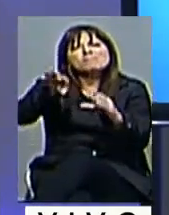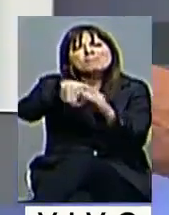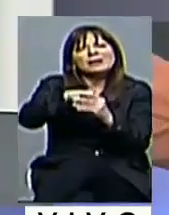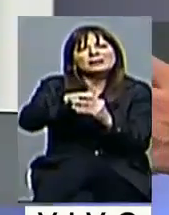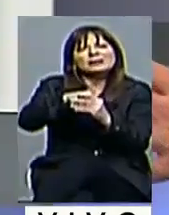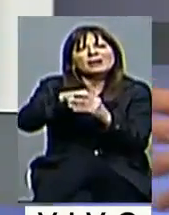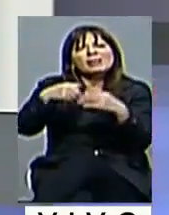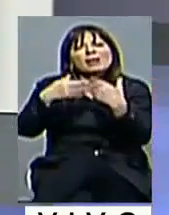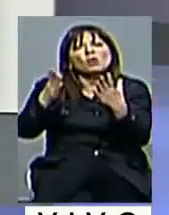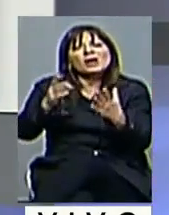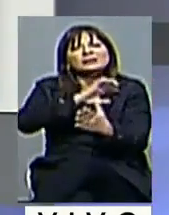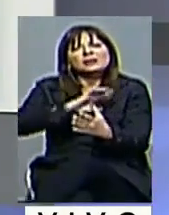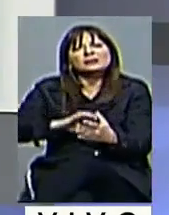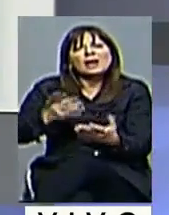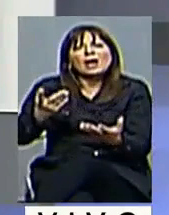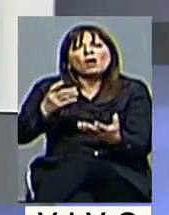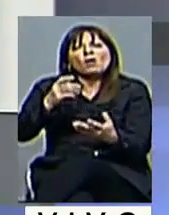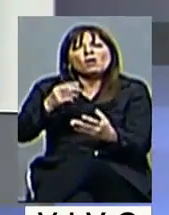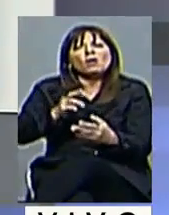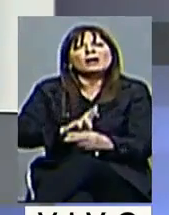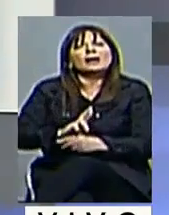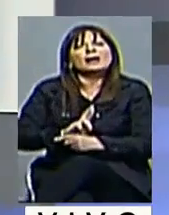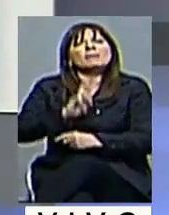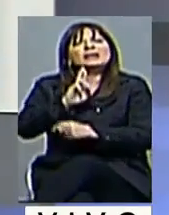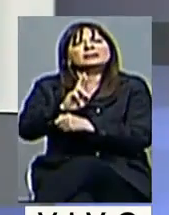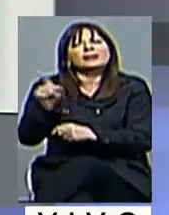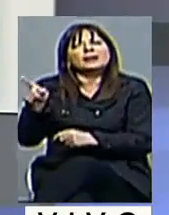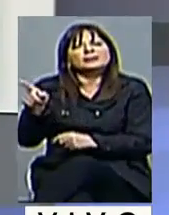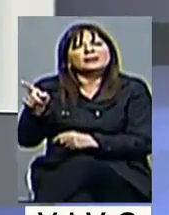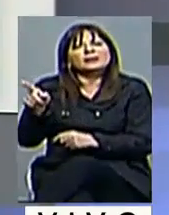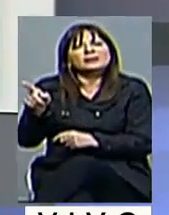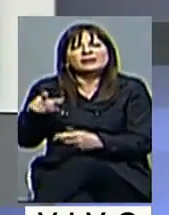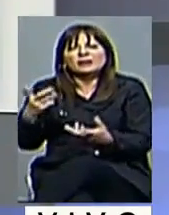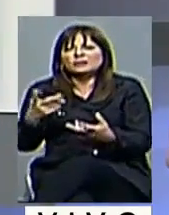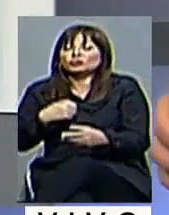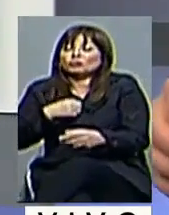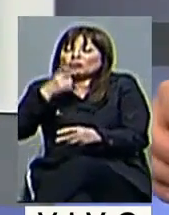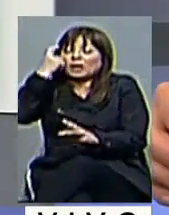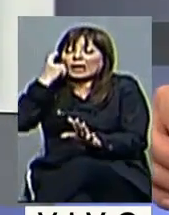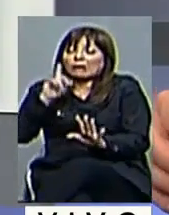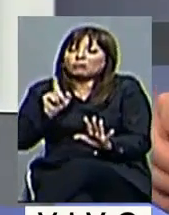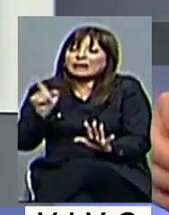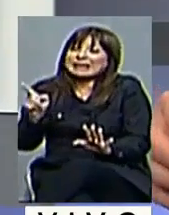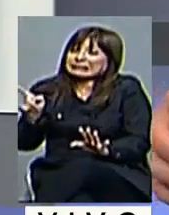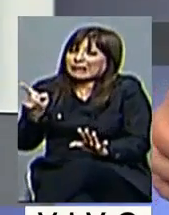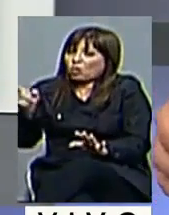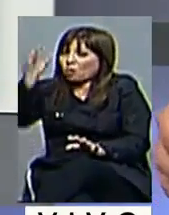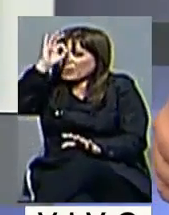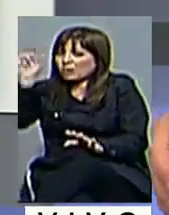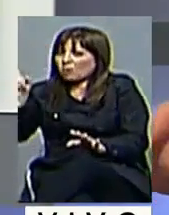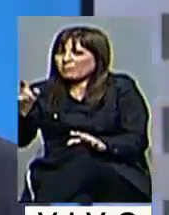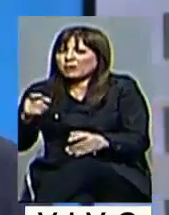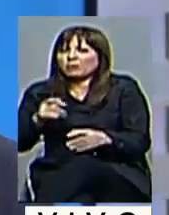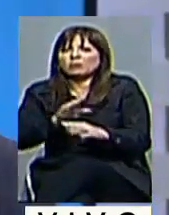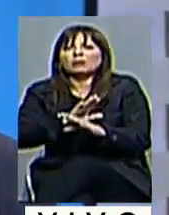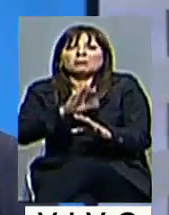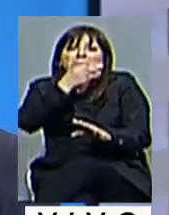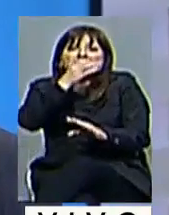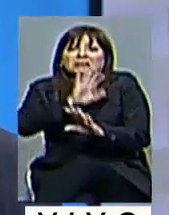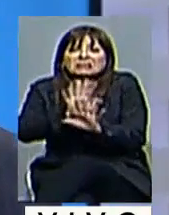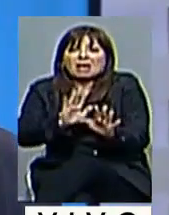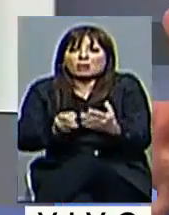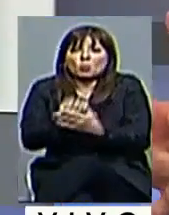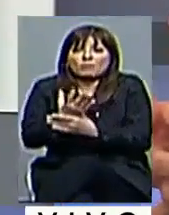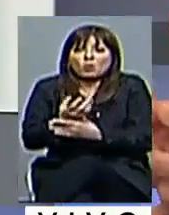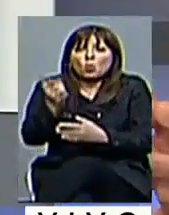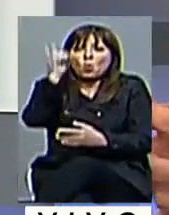representa solamente a ella? No, bueno, yo creo que ella lo dice a título personal. Primero que todo, hay que también ser sincero, es decir, no dice nada nuevo, es algo que ha venido diciendo en el último